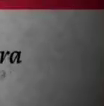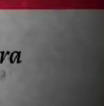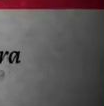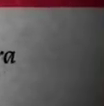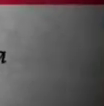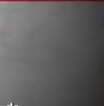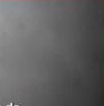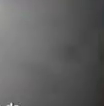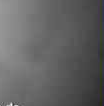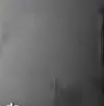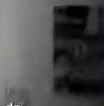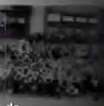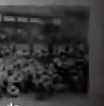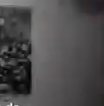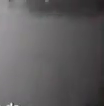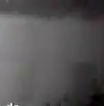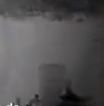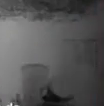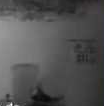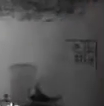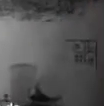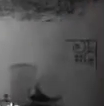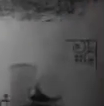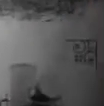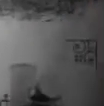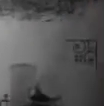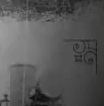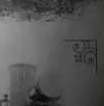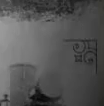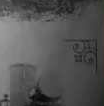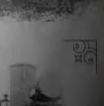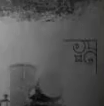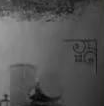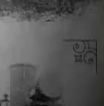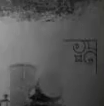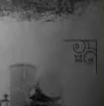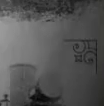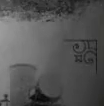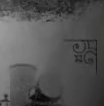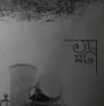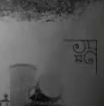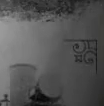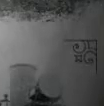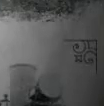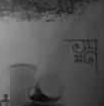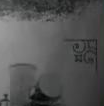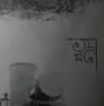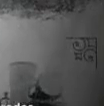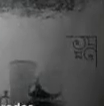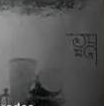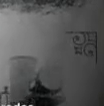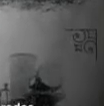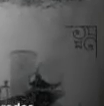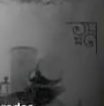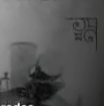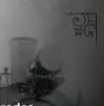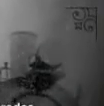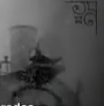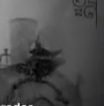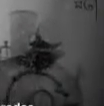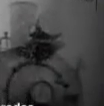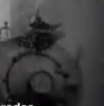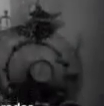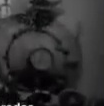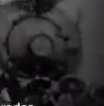conciencia obrera. Su influencia fue decisiva en las huelgas de Cananea en Sonora y de Río Blanco en Veracruz, ambas